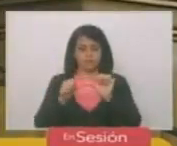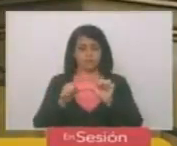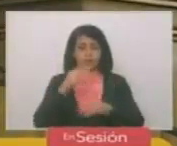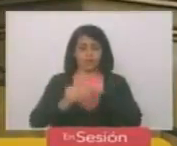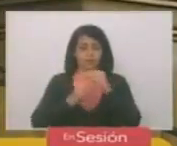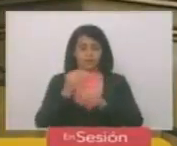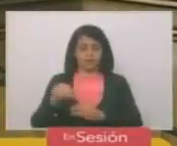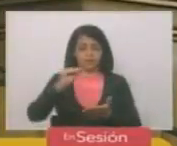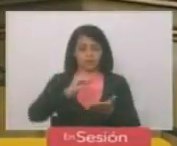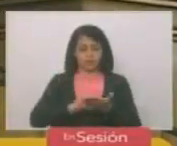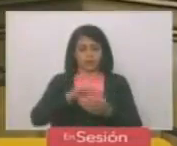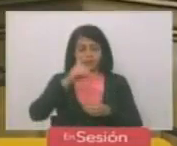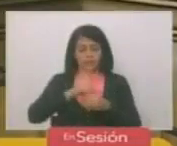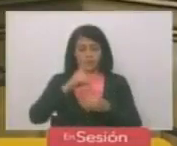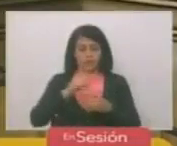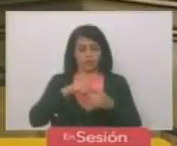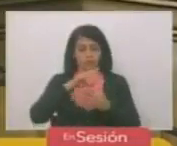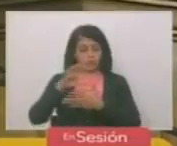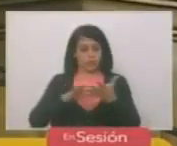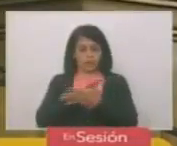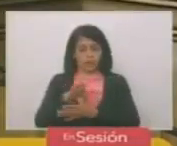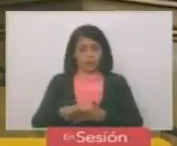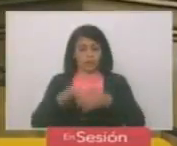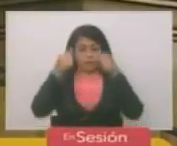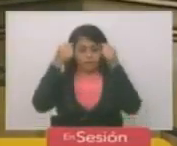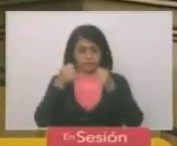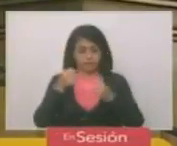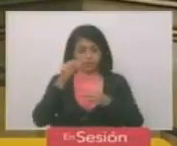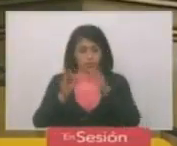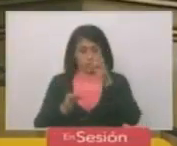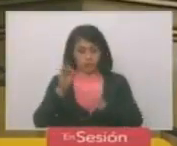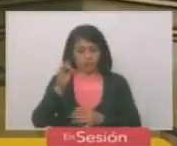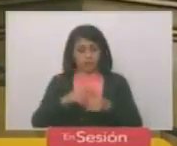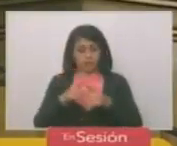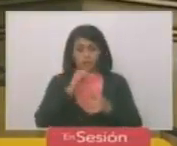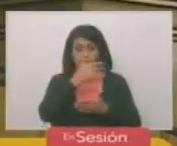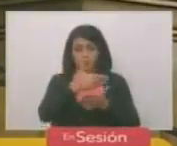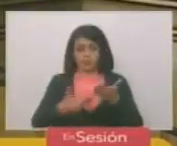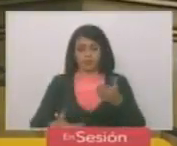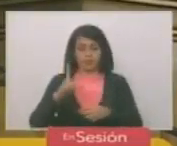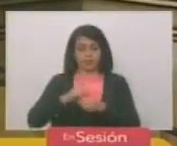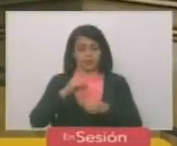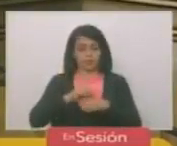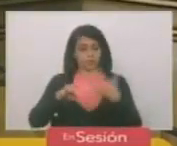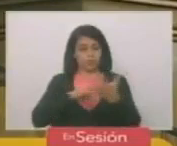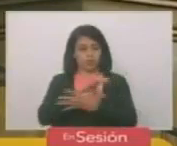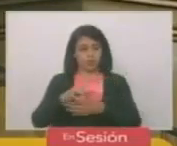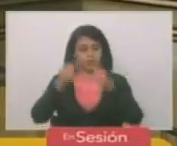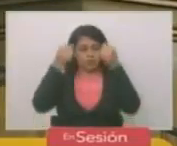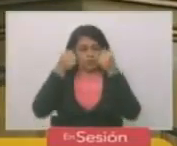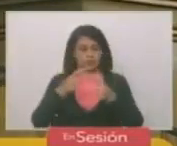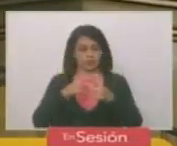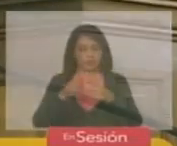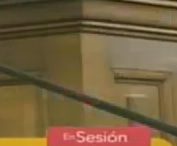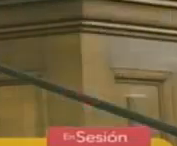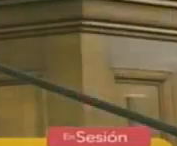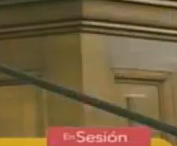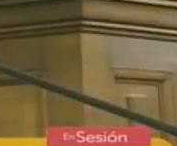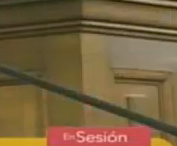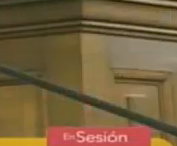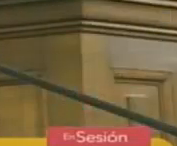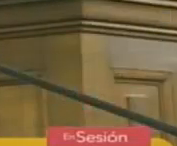la rectoría del registro de antecedentes penales. La información contenida en el registro de antecedentes penales es